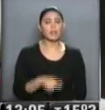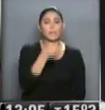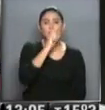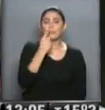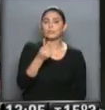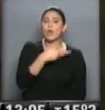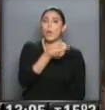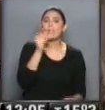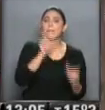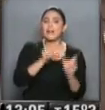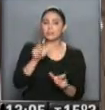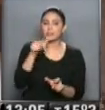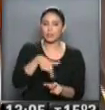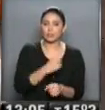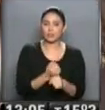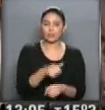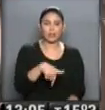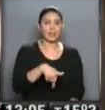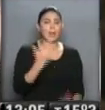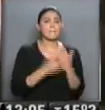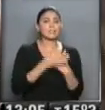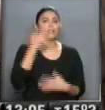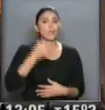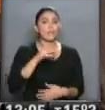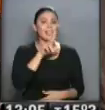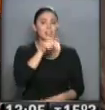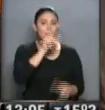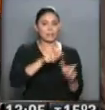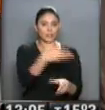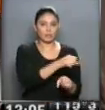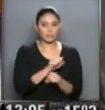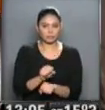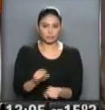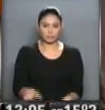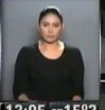pasaron a disponibilidad? Tres personas por orden del ministro de Seguridad.